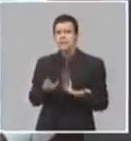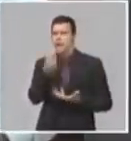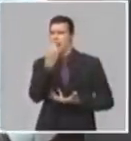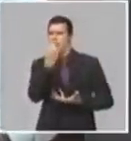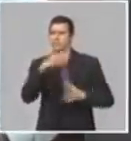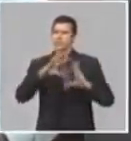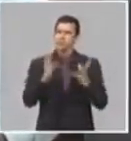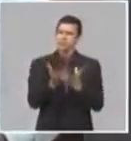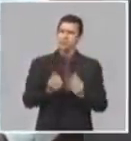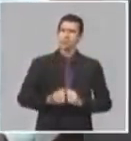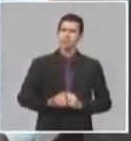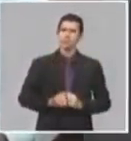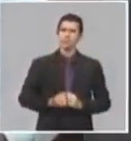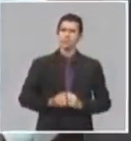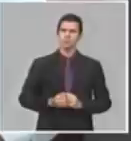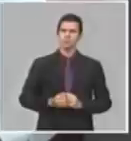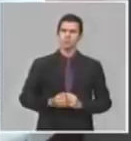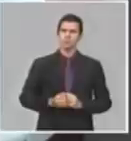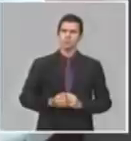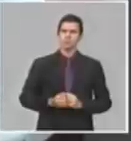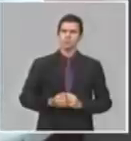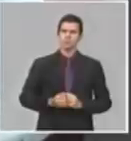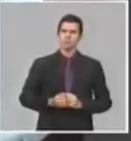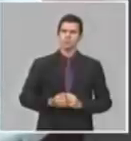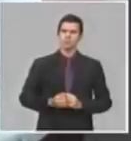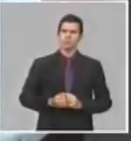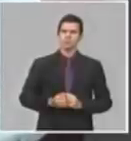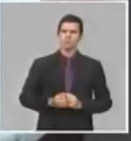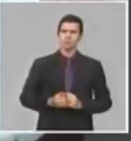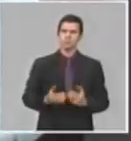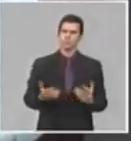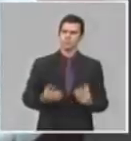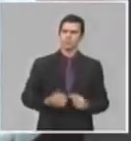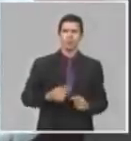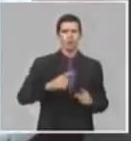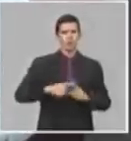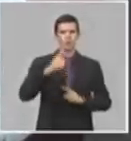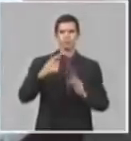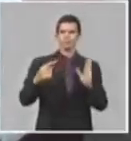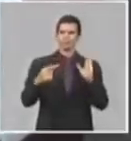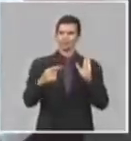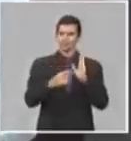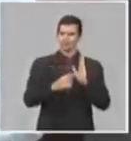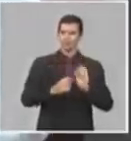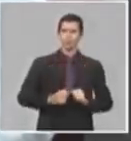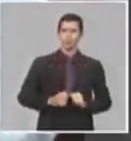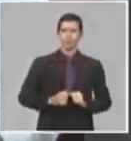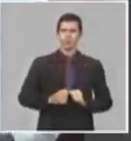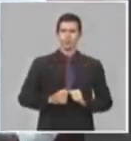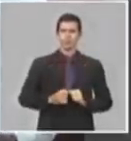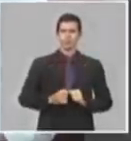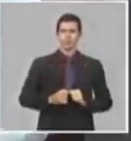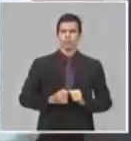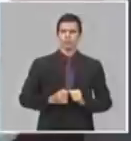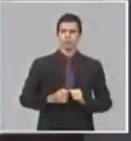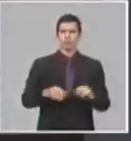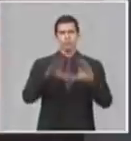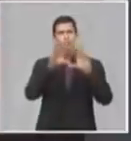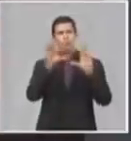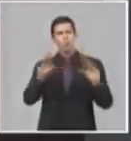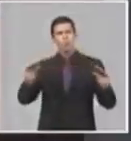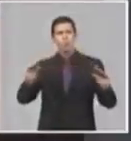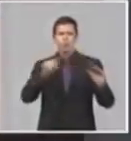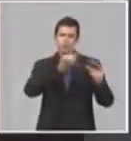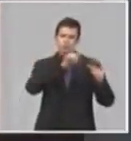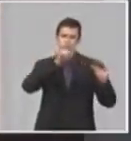su actividad económica. Vamos a insistir también en el reordenamiento del comercio interior con todo un grupo de elementos que aquí